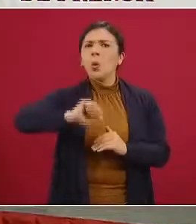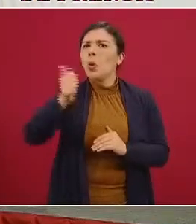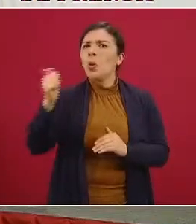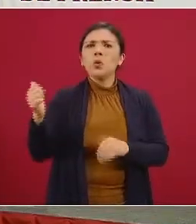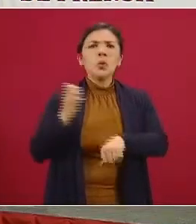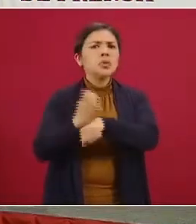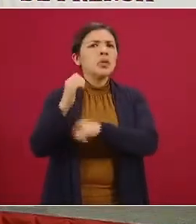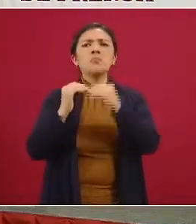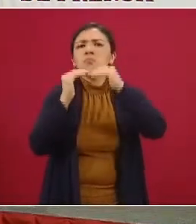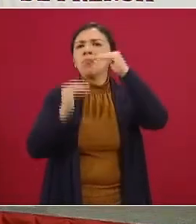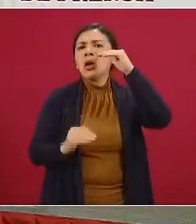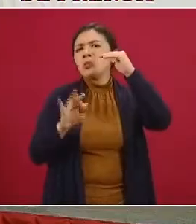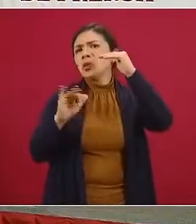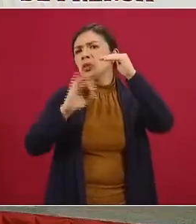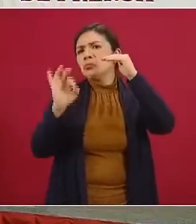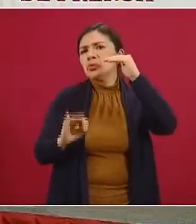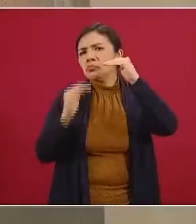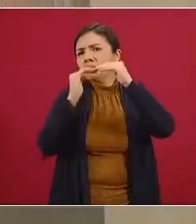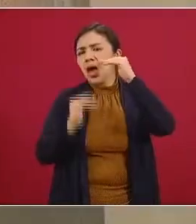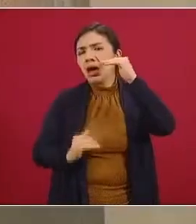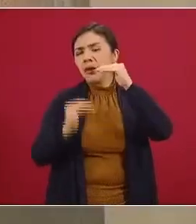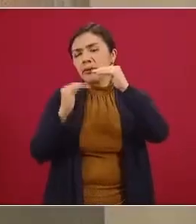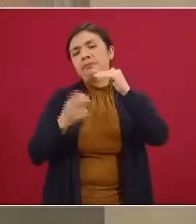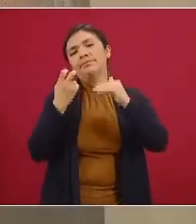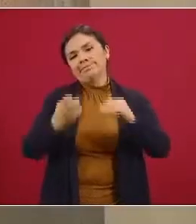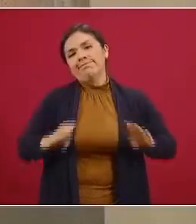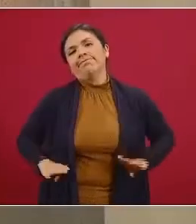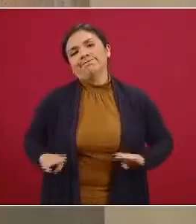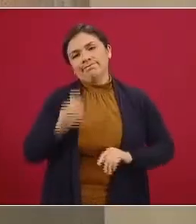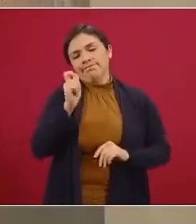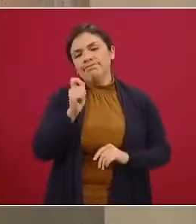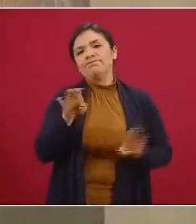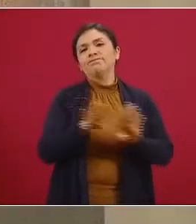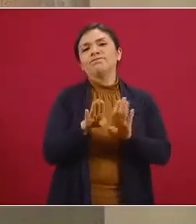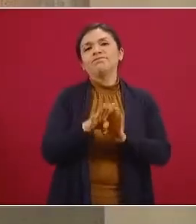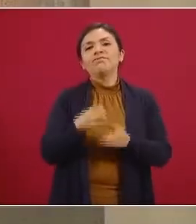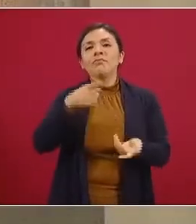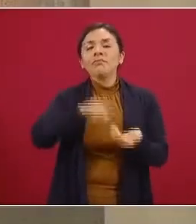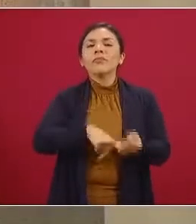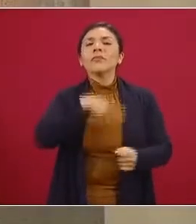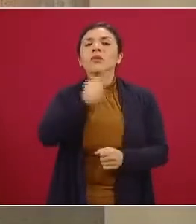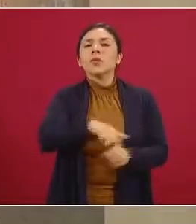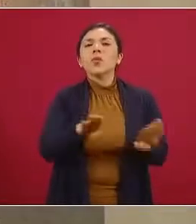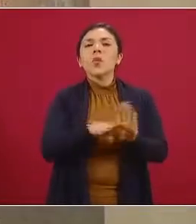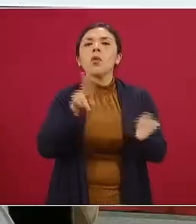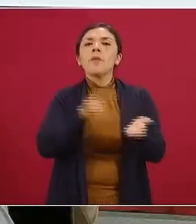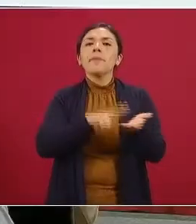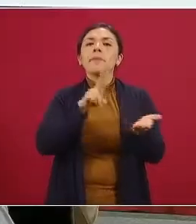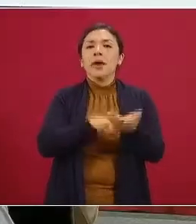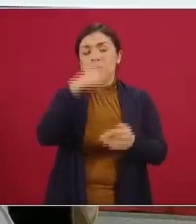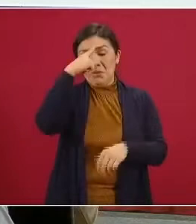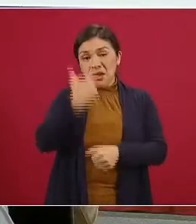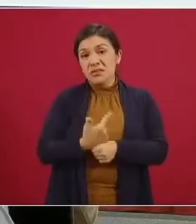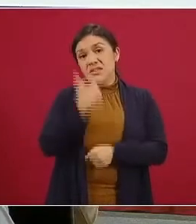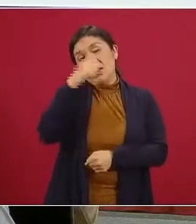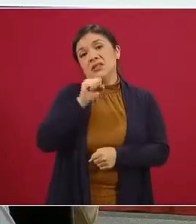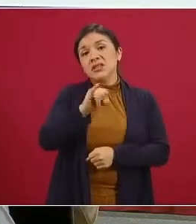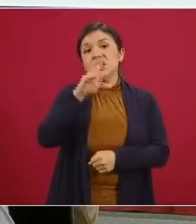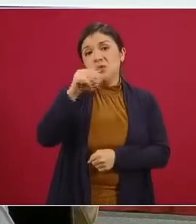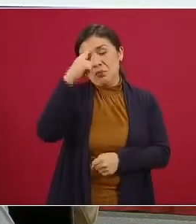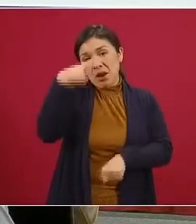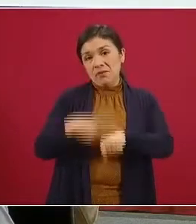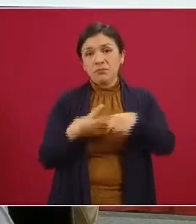que están por debajo del 40%, y eso precisamente también les confiere un valor directo de su riesgo